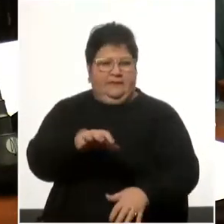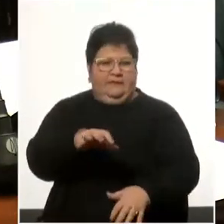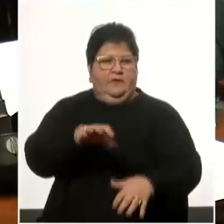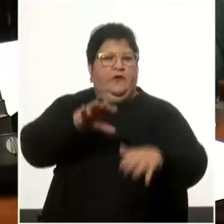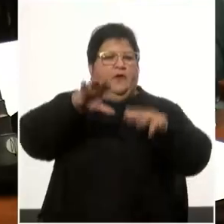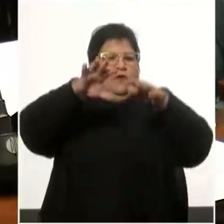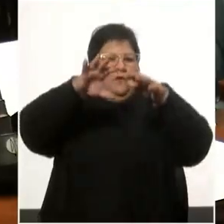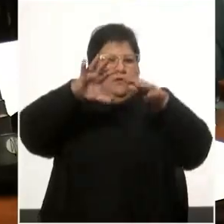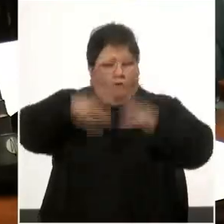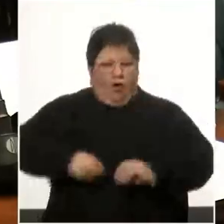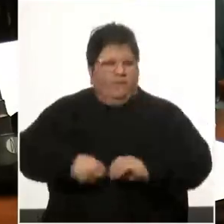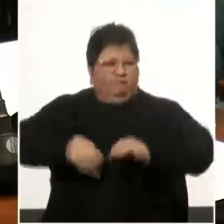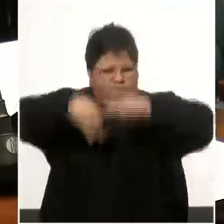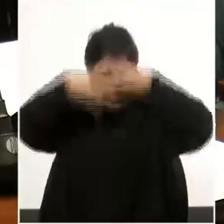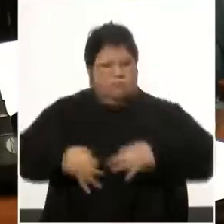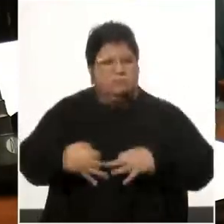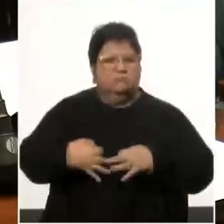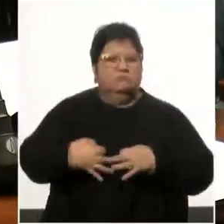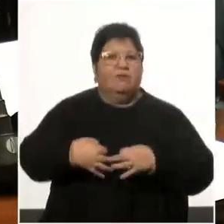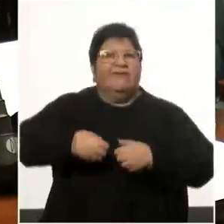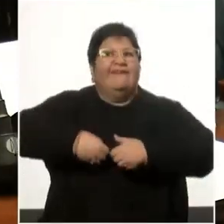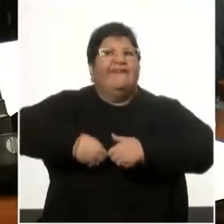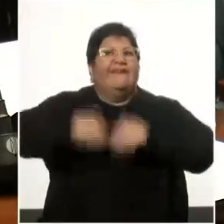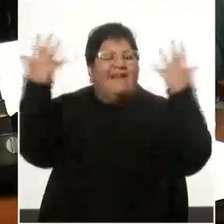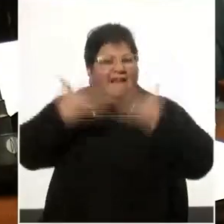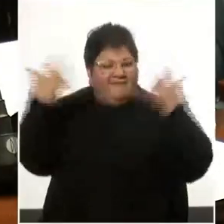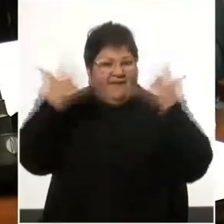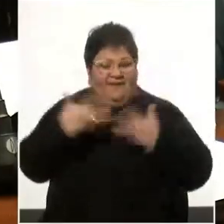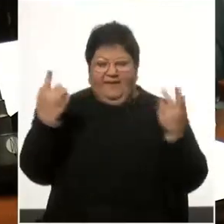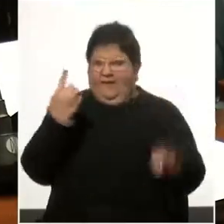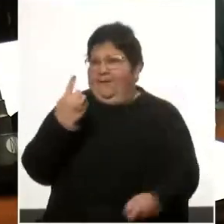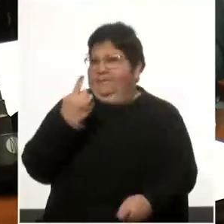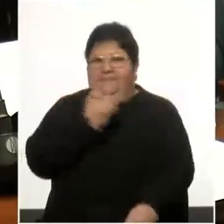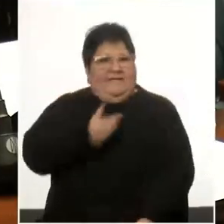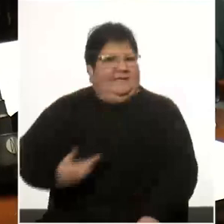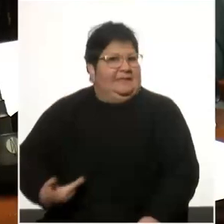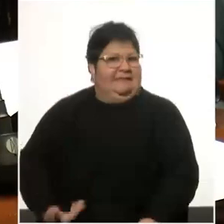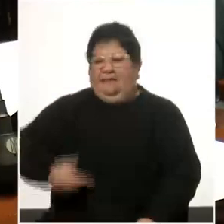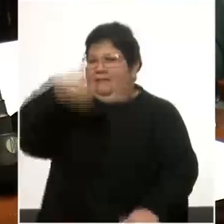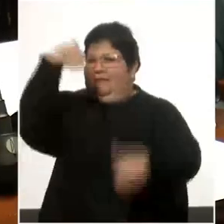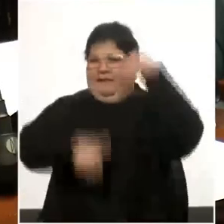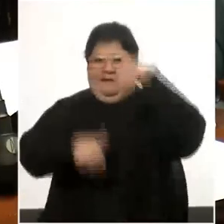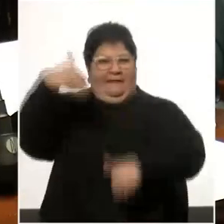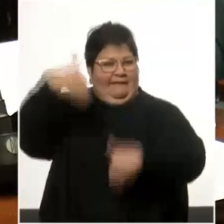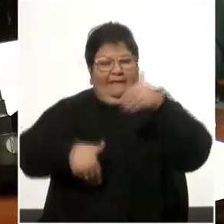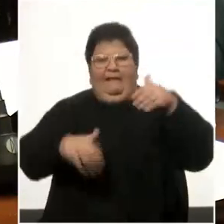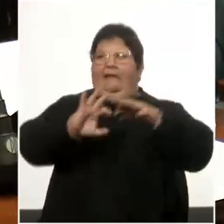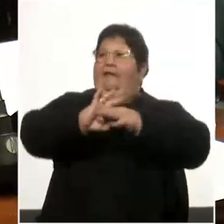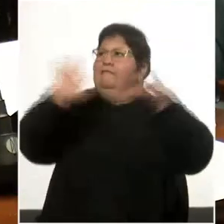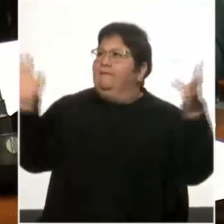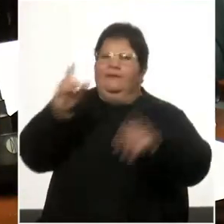enfáticamente. Porque es sumamente grave que el primer magistrado electo democráticamente por la